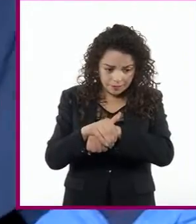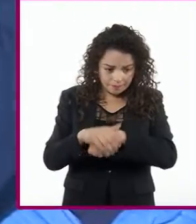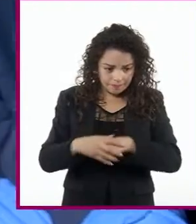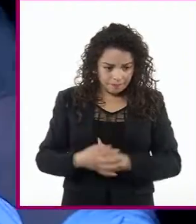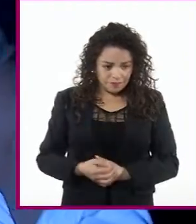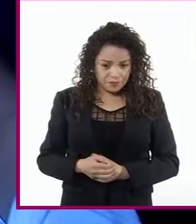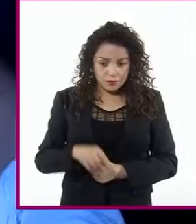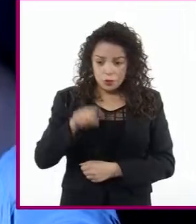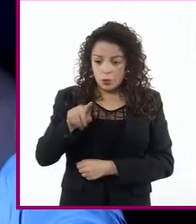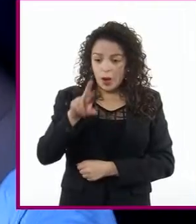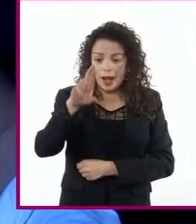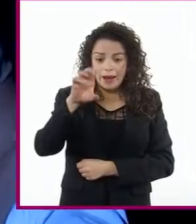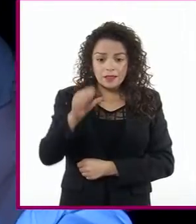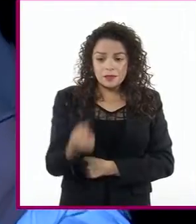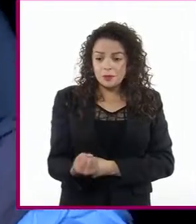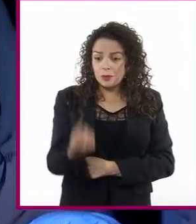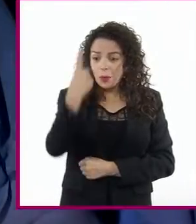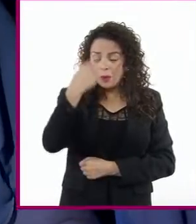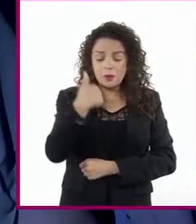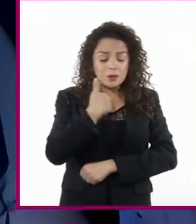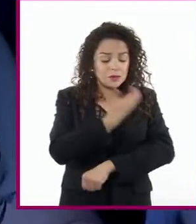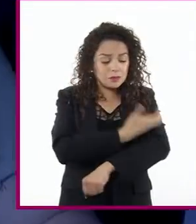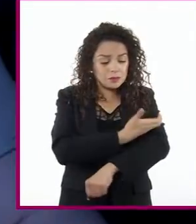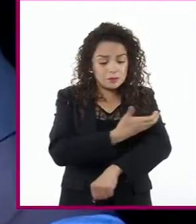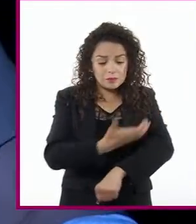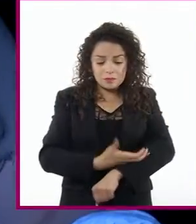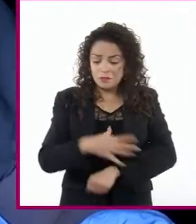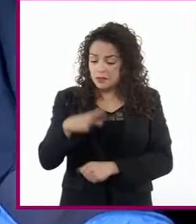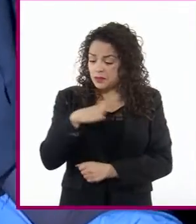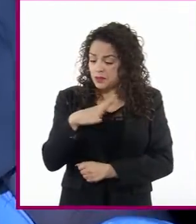tú eres el único compañero que me queda,